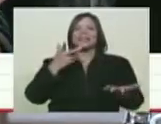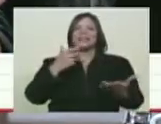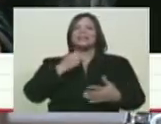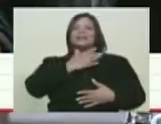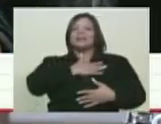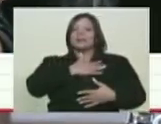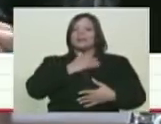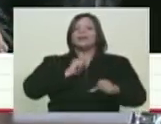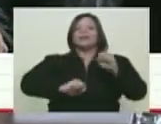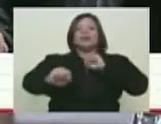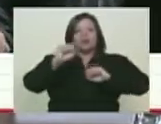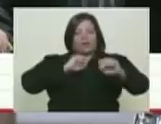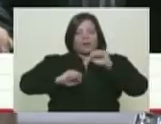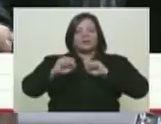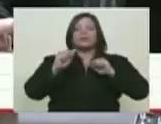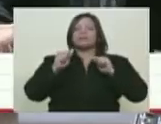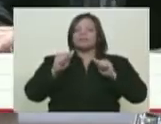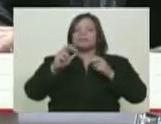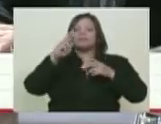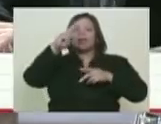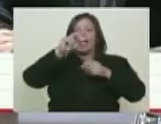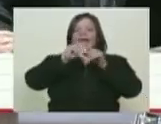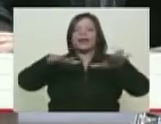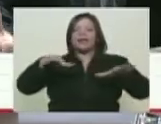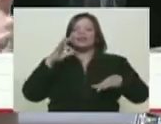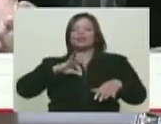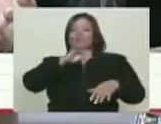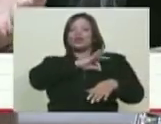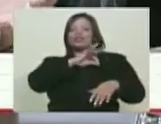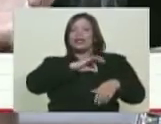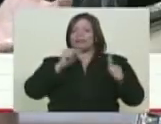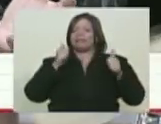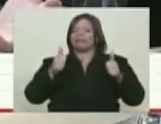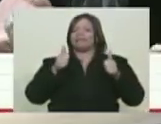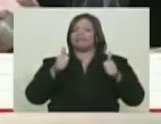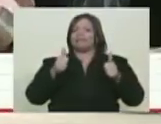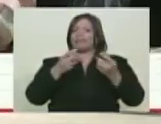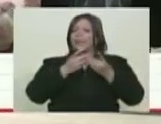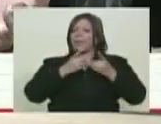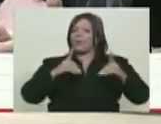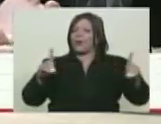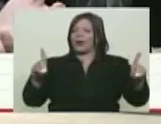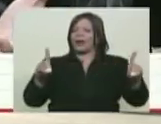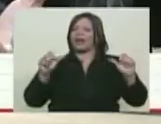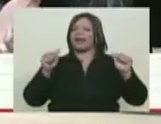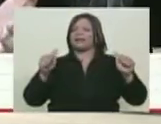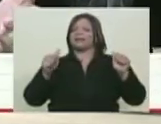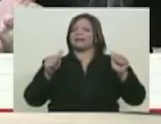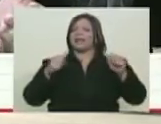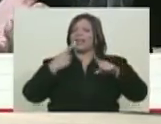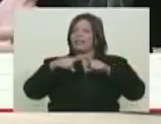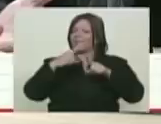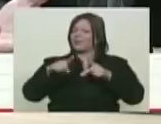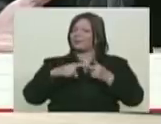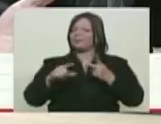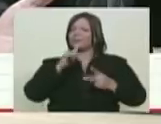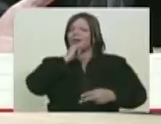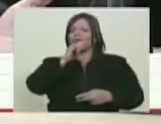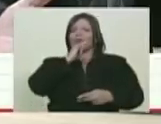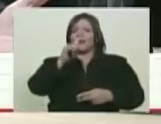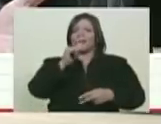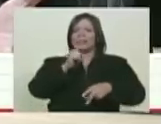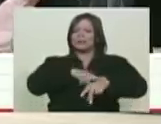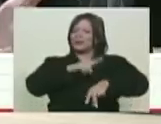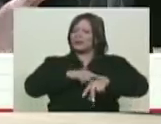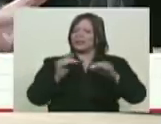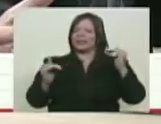apasionado defensor de las redes sociales. Las redes sociales han significado democracia, visión múltiple, información